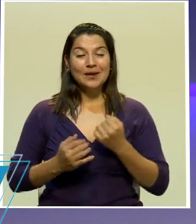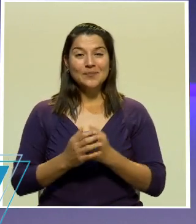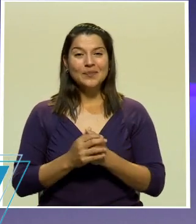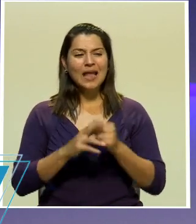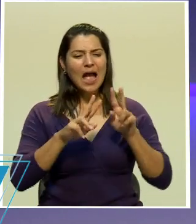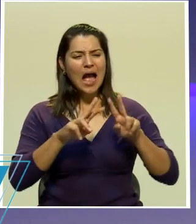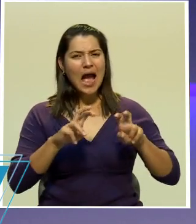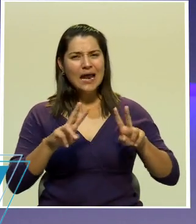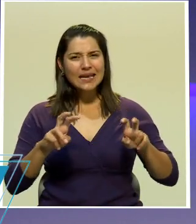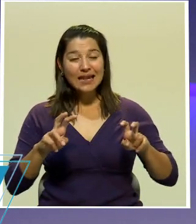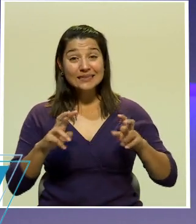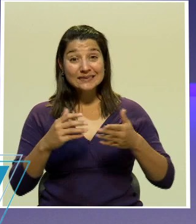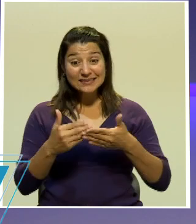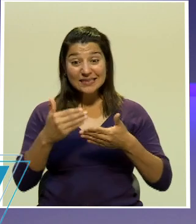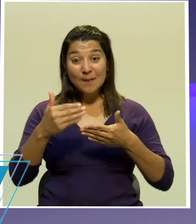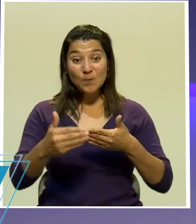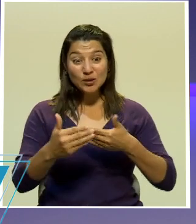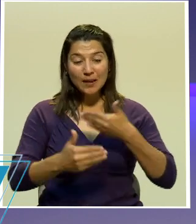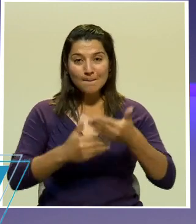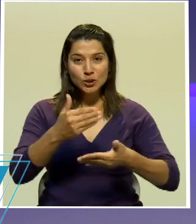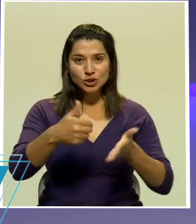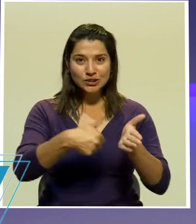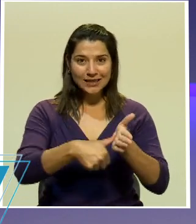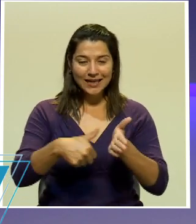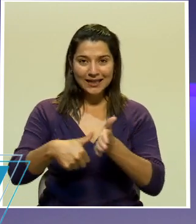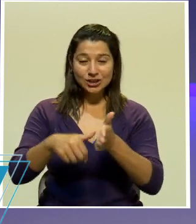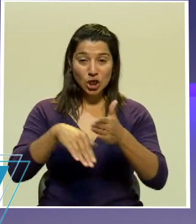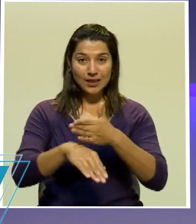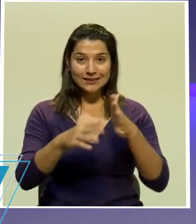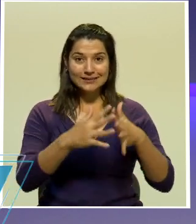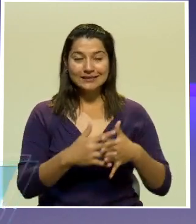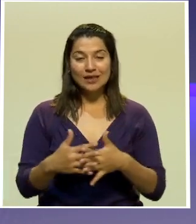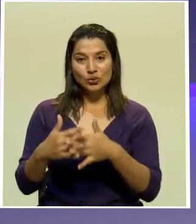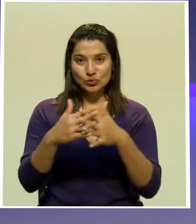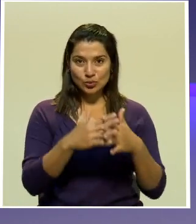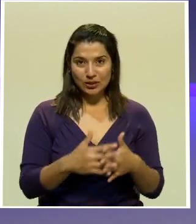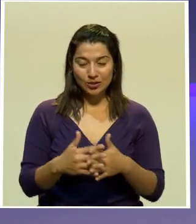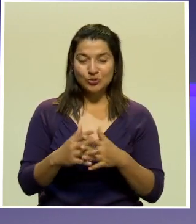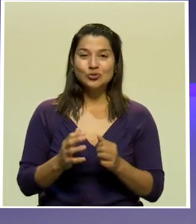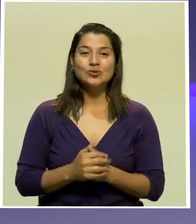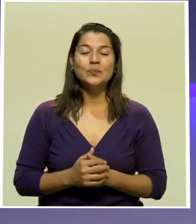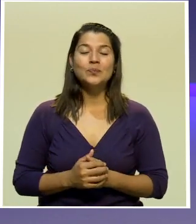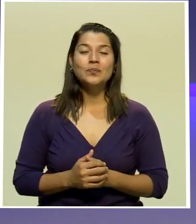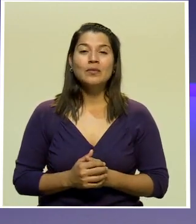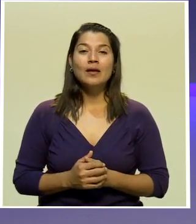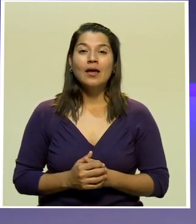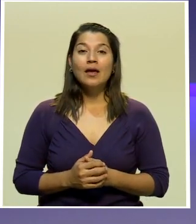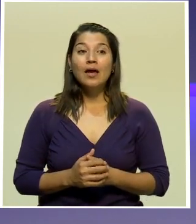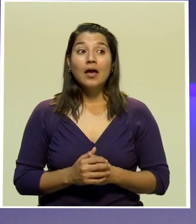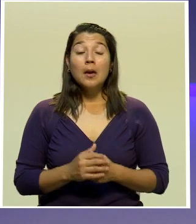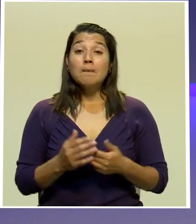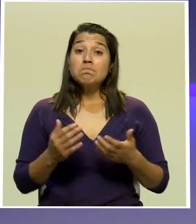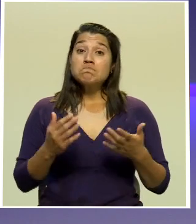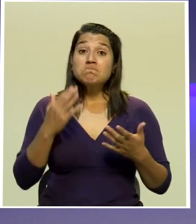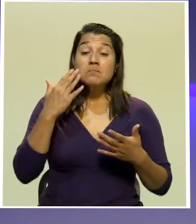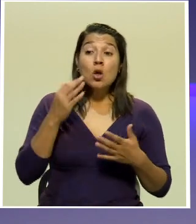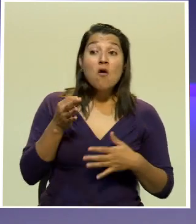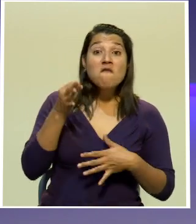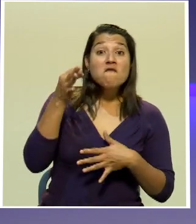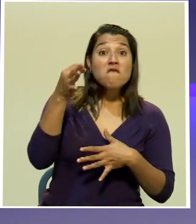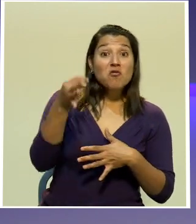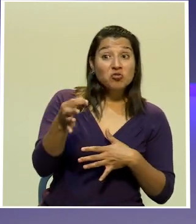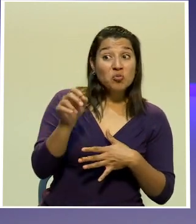Análisis postelectoral de las elecciones en Estados Unidos. Un futuro